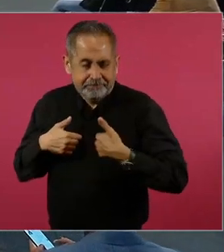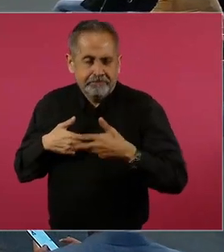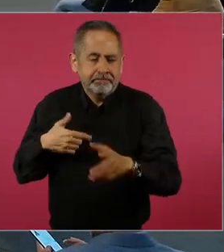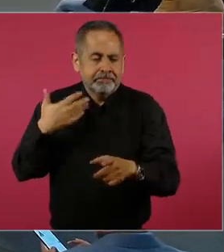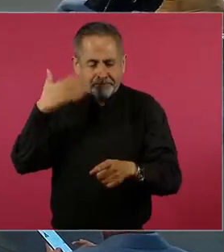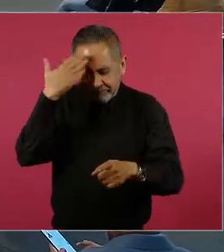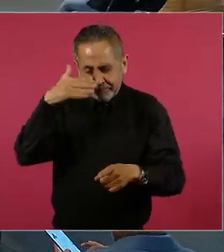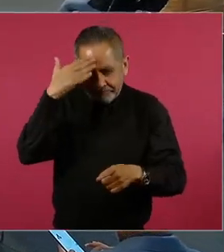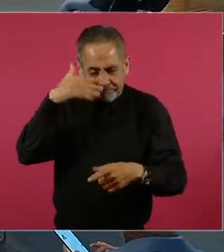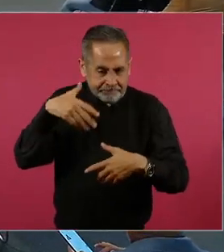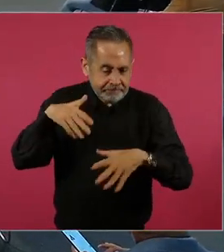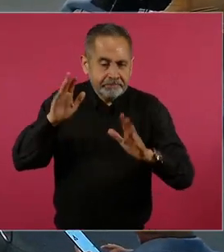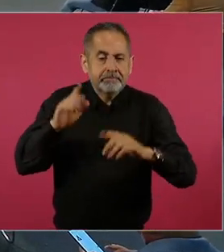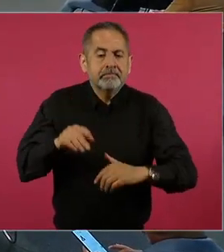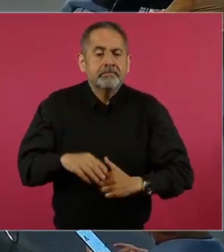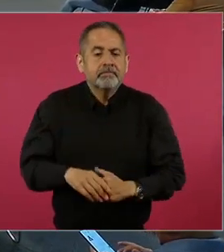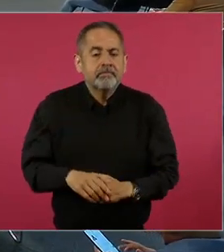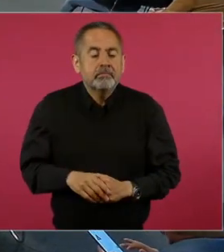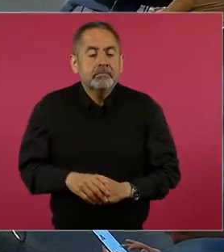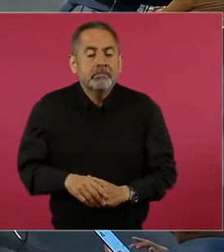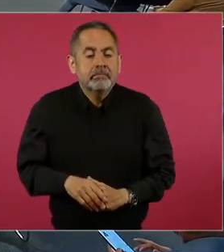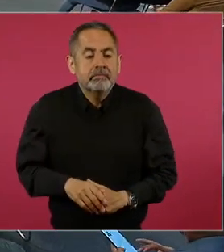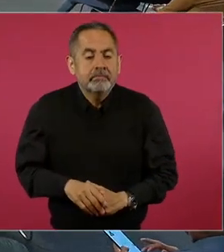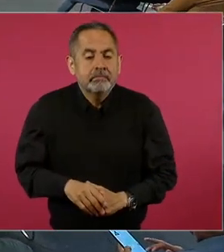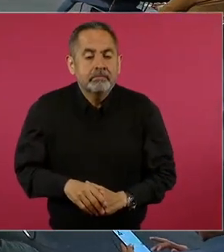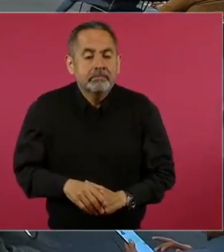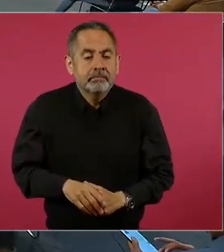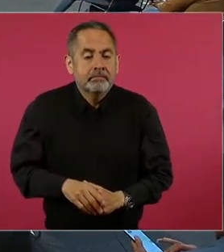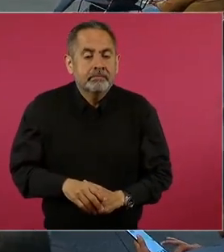Sé de que van a veces a…